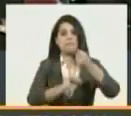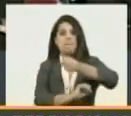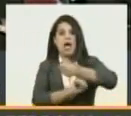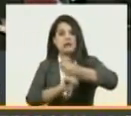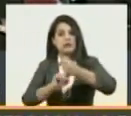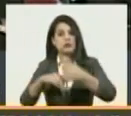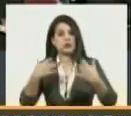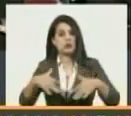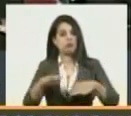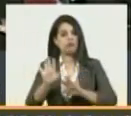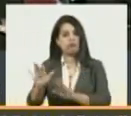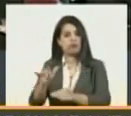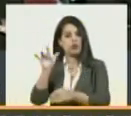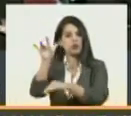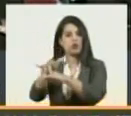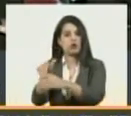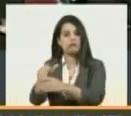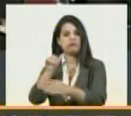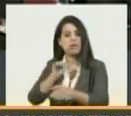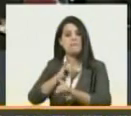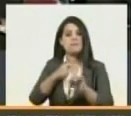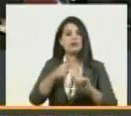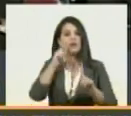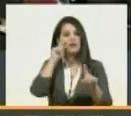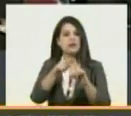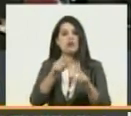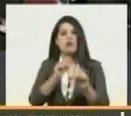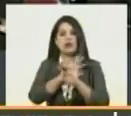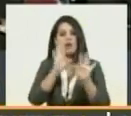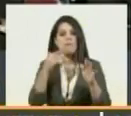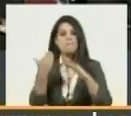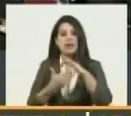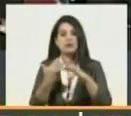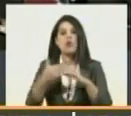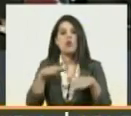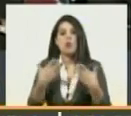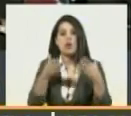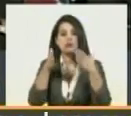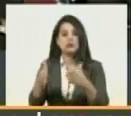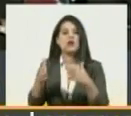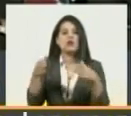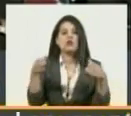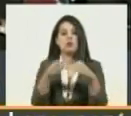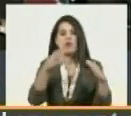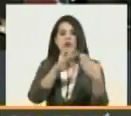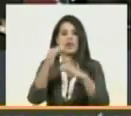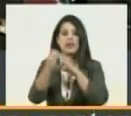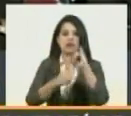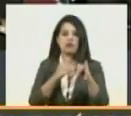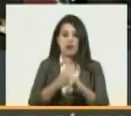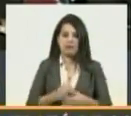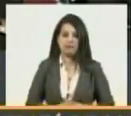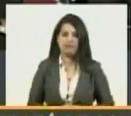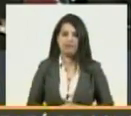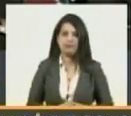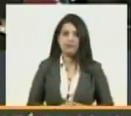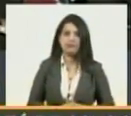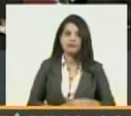esenciales, sobre los propósitos básicos que conducen a la comunidad internacional. Me estoy refiriendo